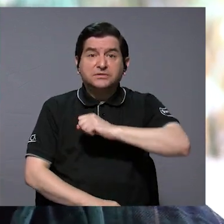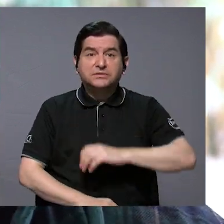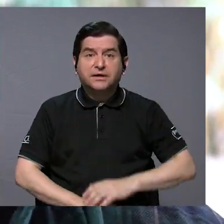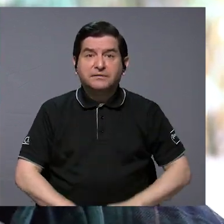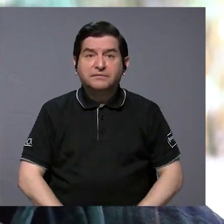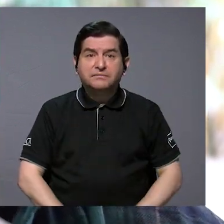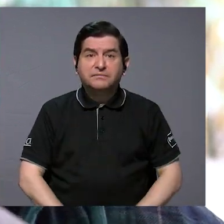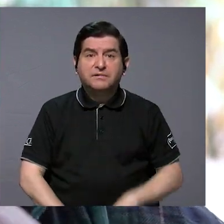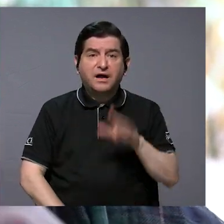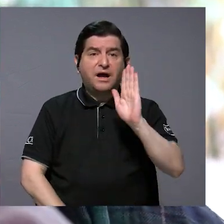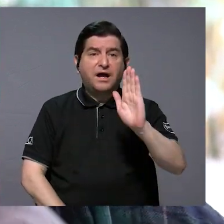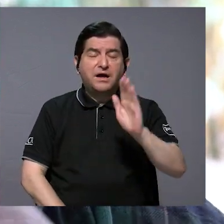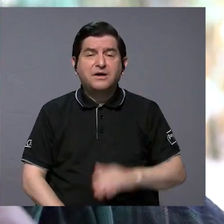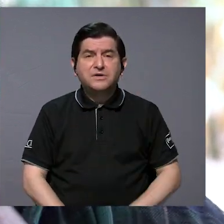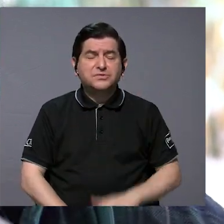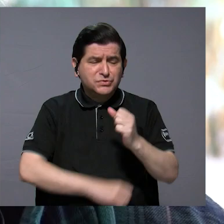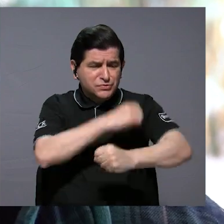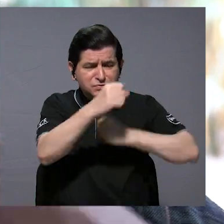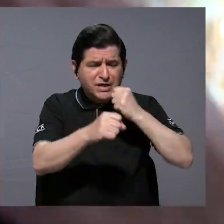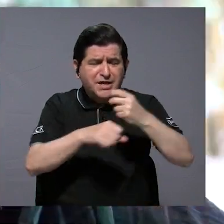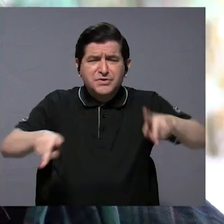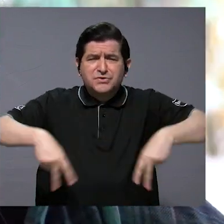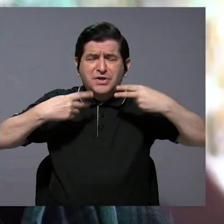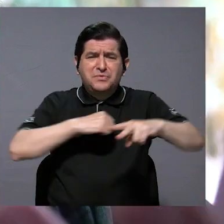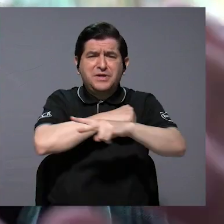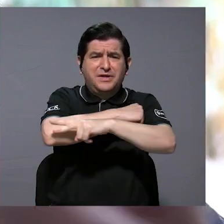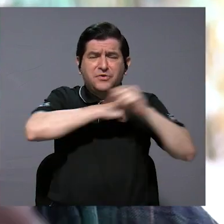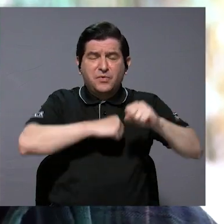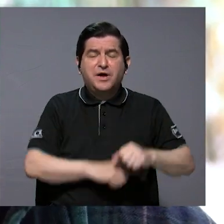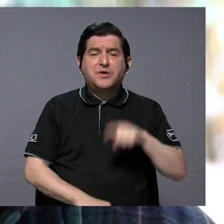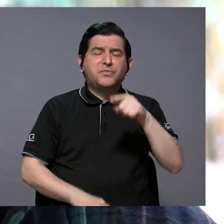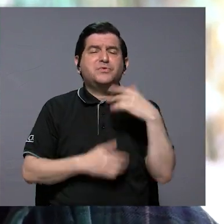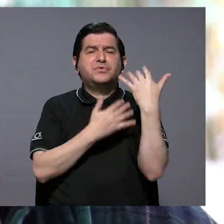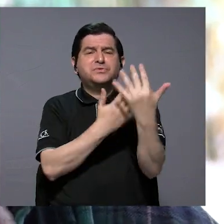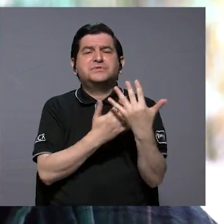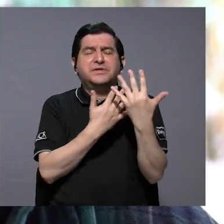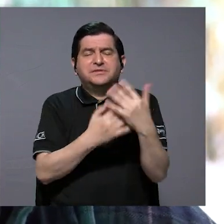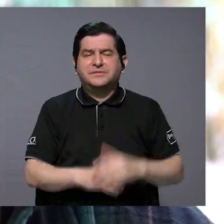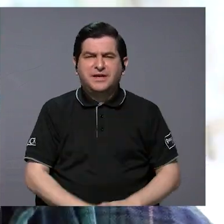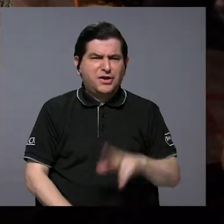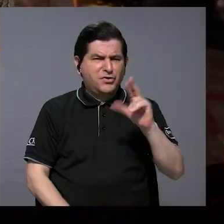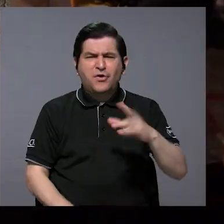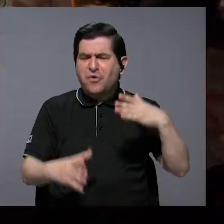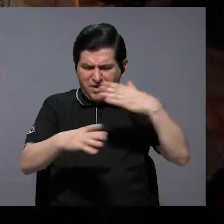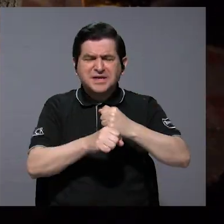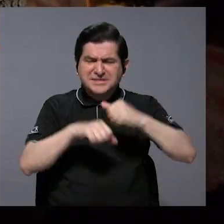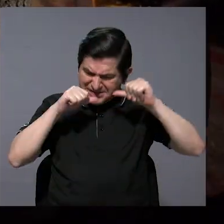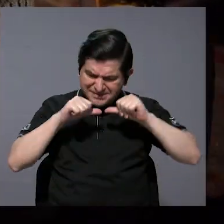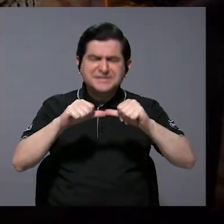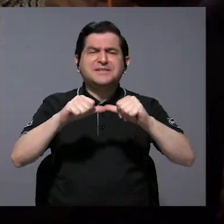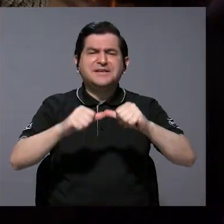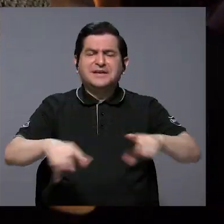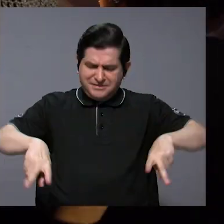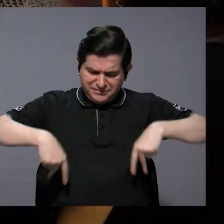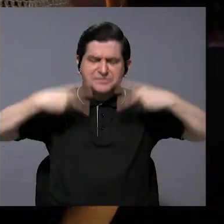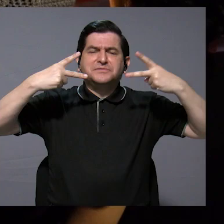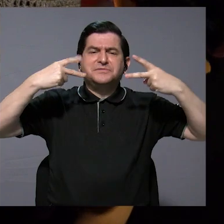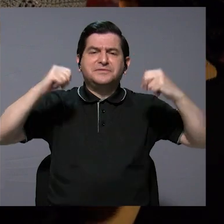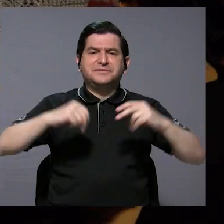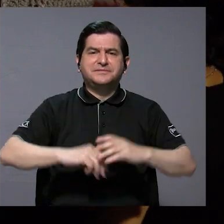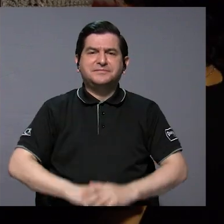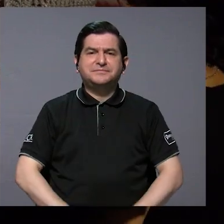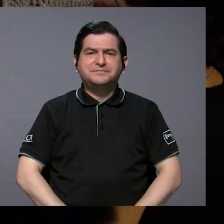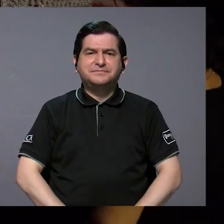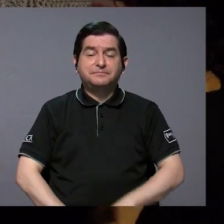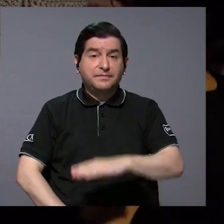y te das cuenta como que te robaron años de tu vida por esperar por alguien más. Que lo hagan, que adelante, que